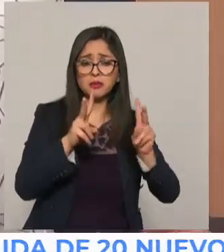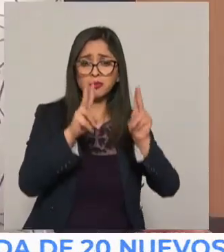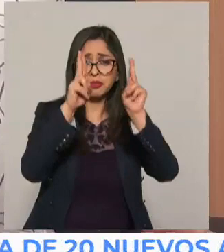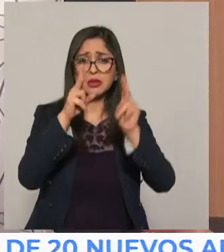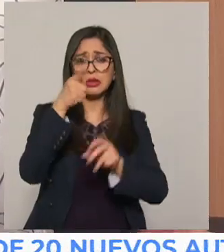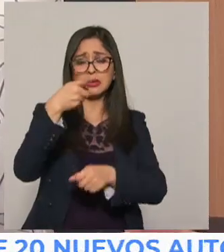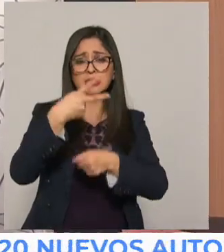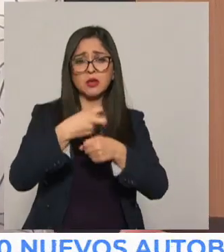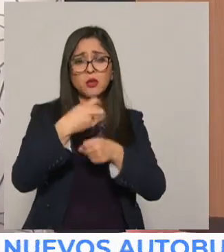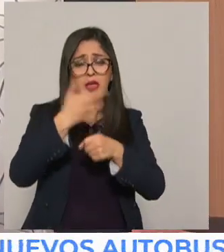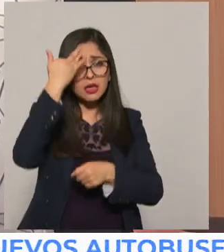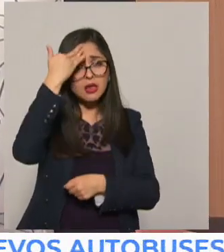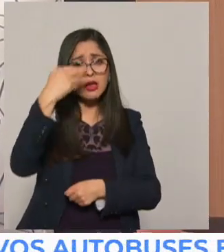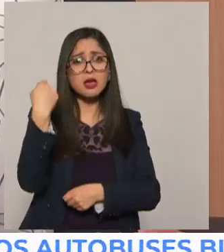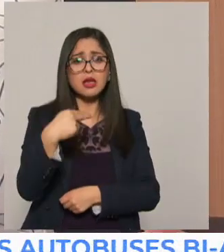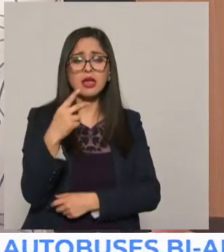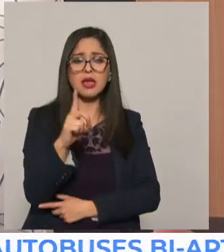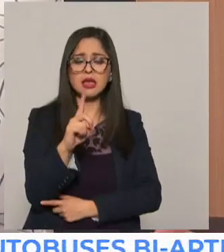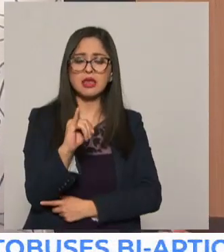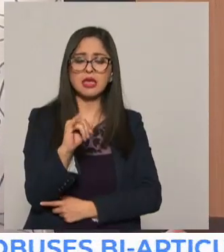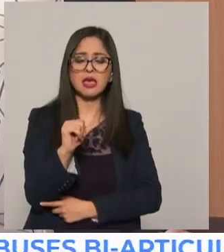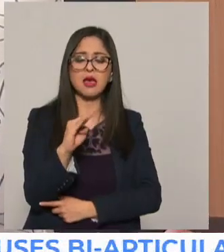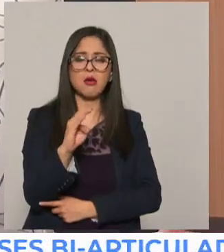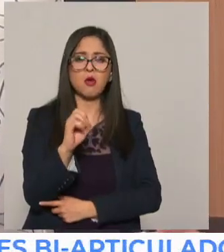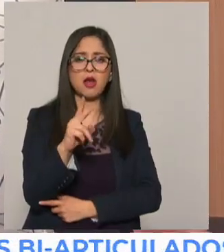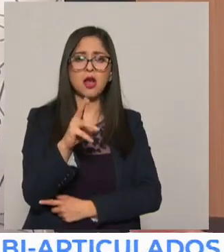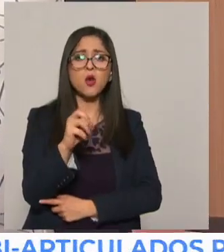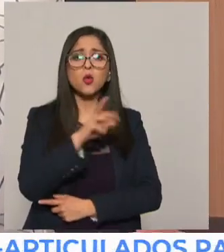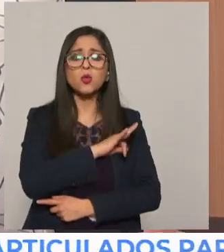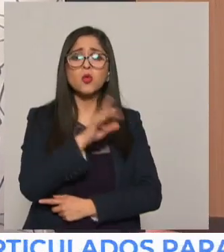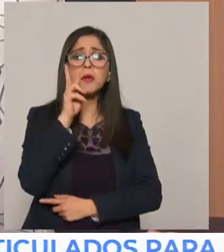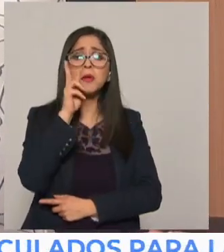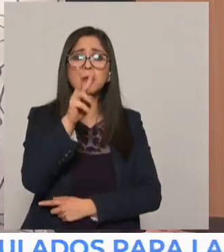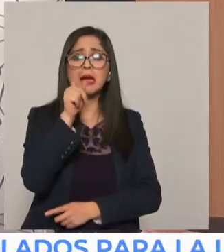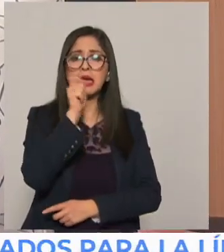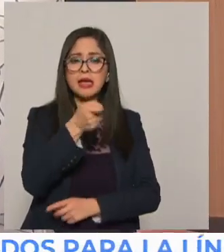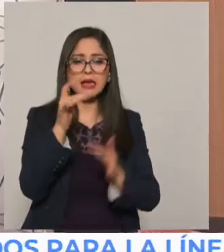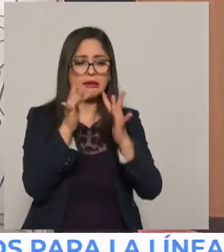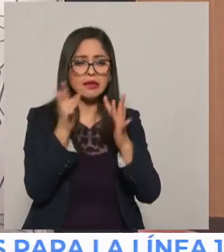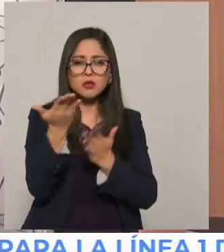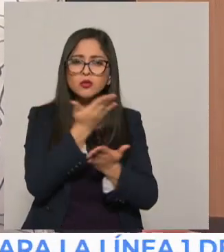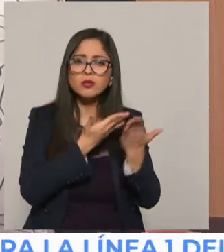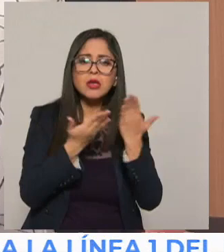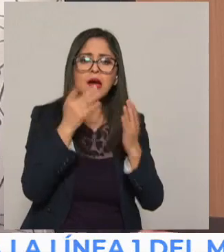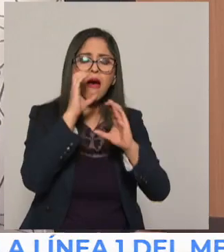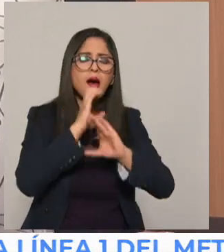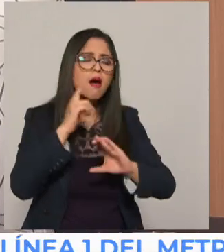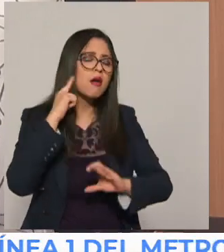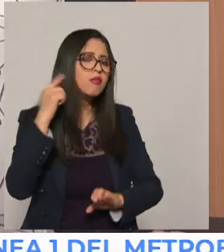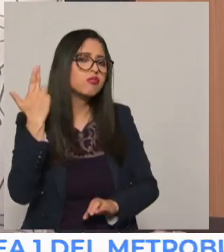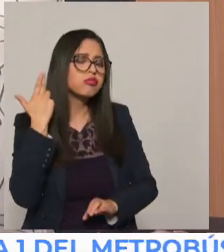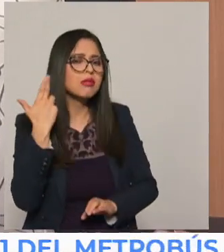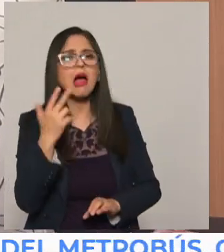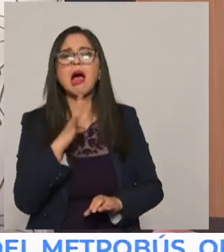segunda temporada, lo pueden ver, se llama Diabolero, ahí lo buscan en redes sociales, y tiene toda esta onda de